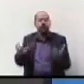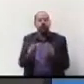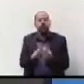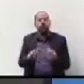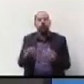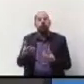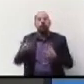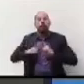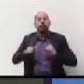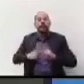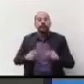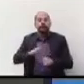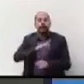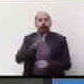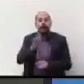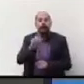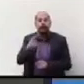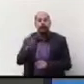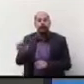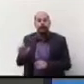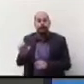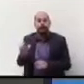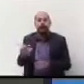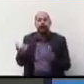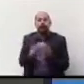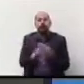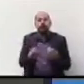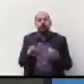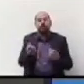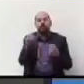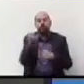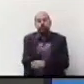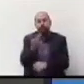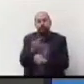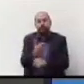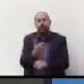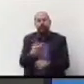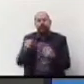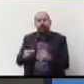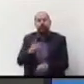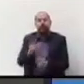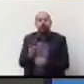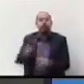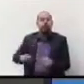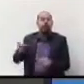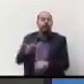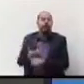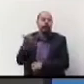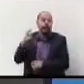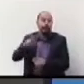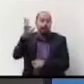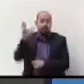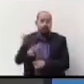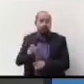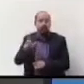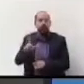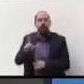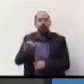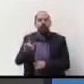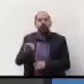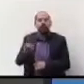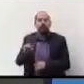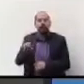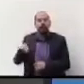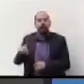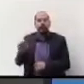Fiscalía General del Estado y en colaboración con la Secretaría de Seguridad Pública del Estado de Hidalgo. Luis Javier N., el Potro, generador